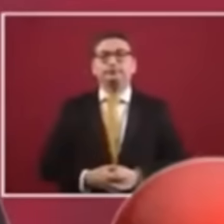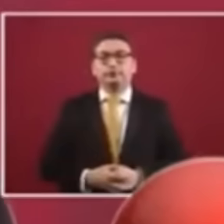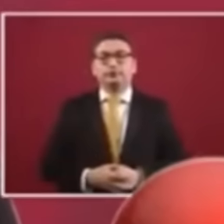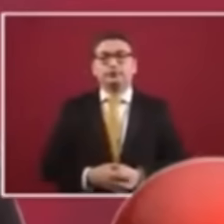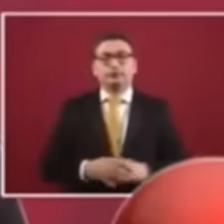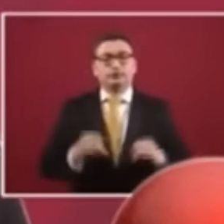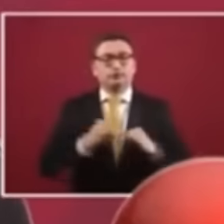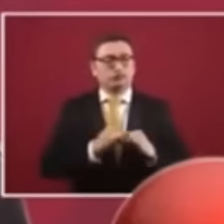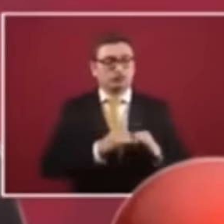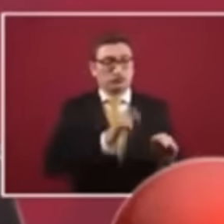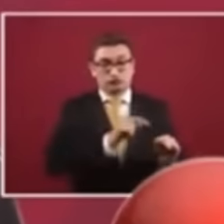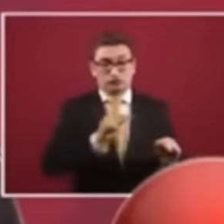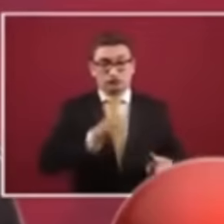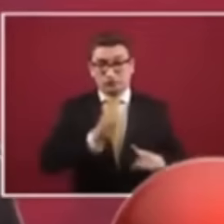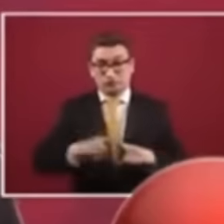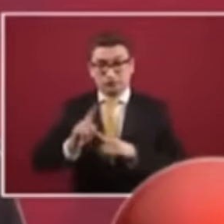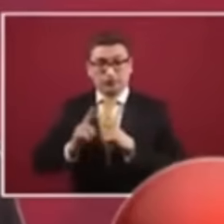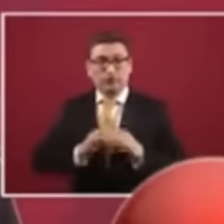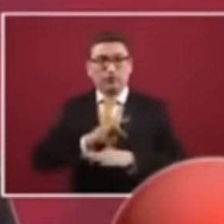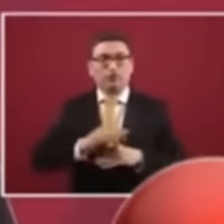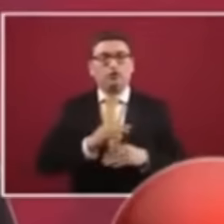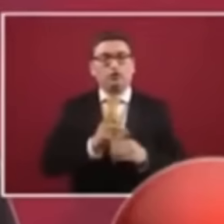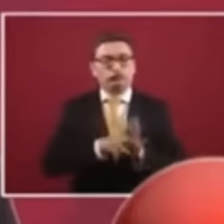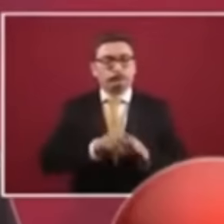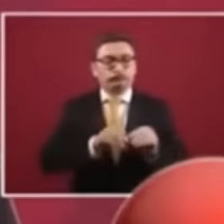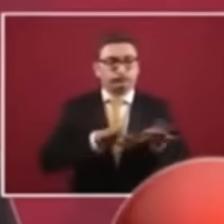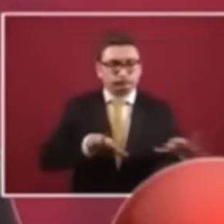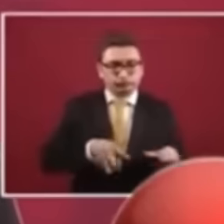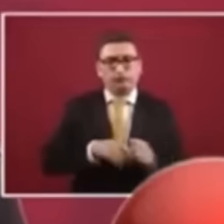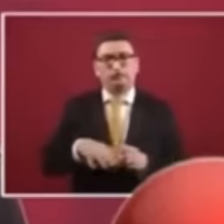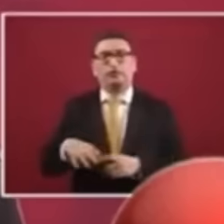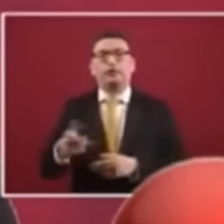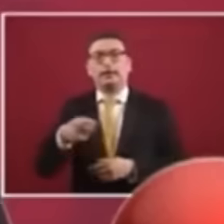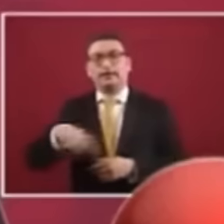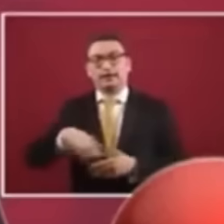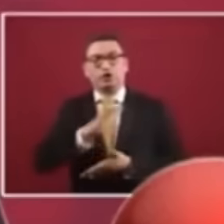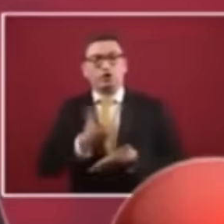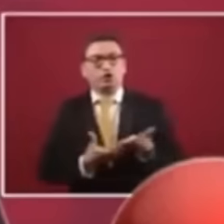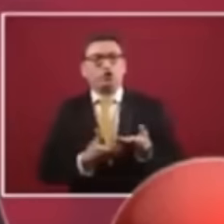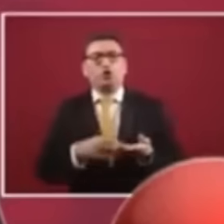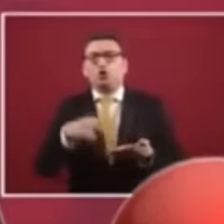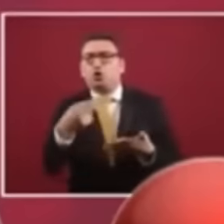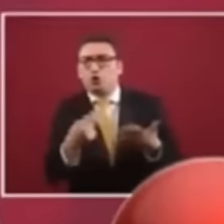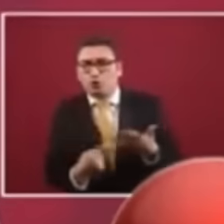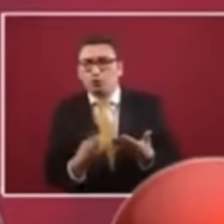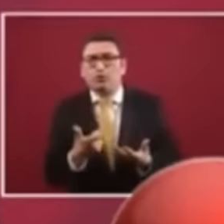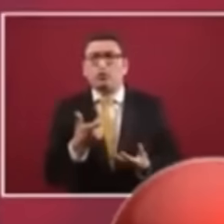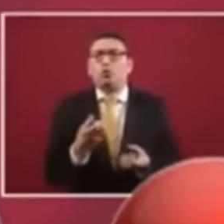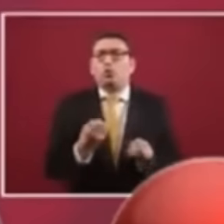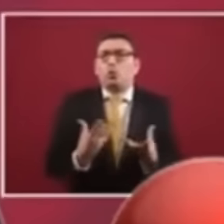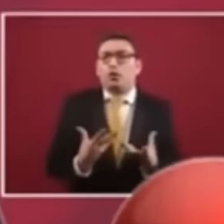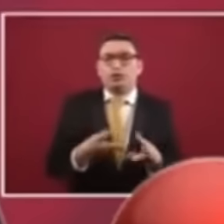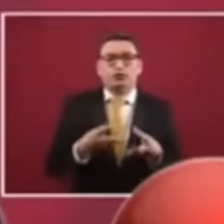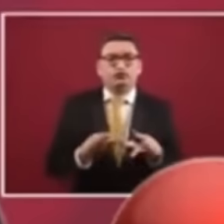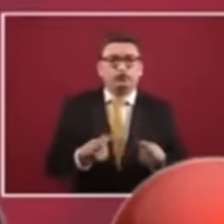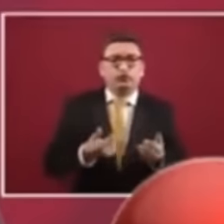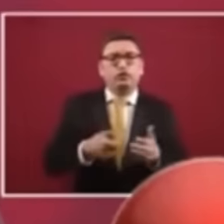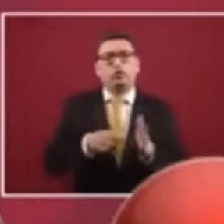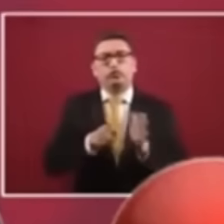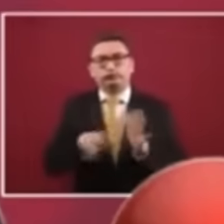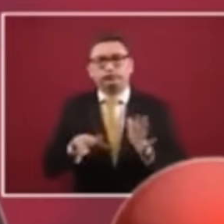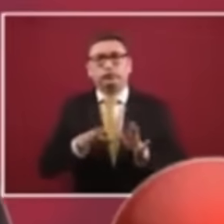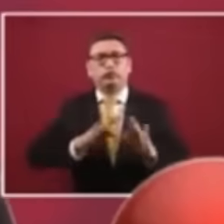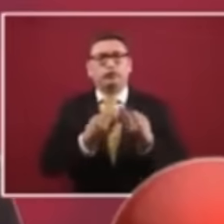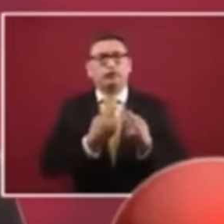dependencias reportan, ahí está transparente. Entonces, Compranet tiene los contratos, están a qué empresas, cuánto dinero y qué tipo de campañas son las que se